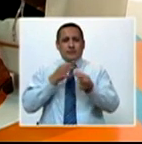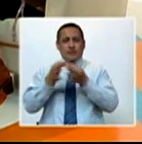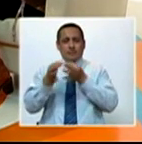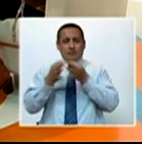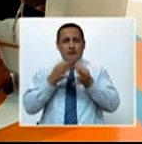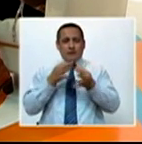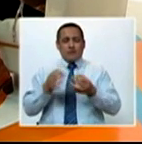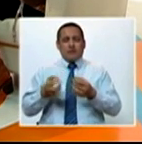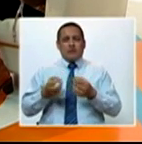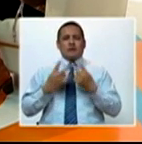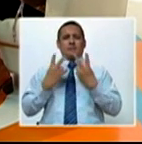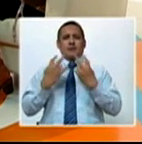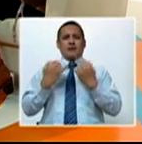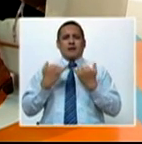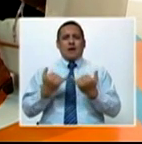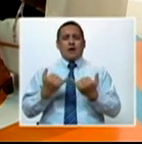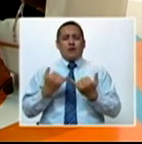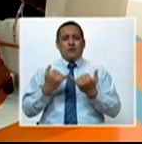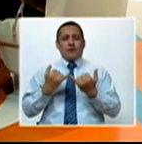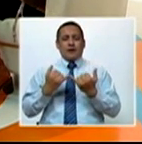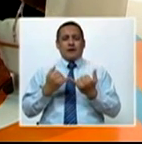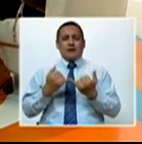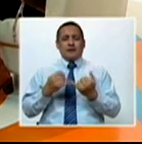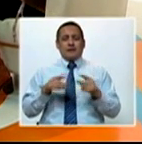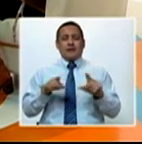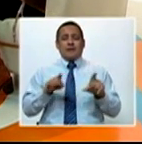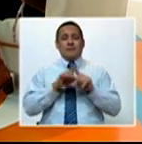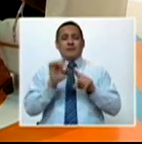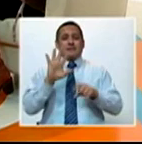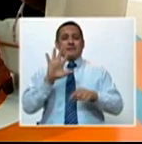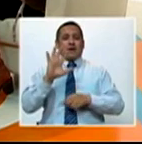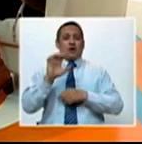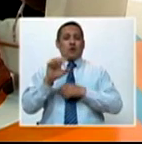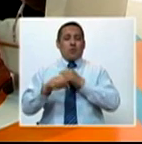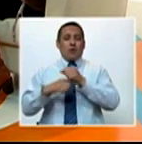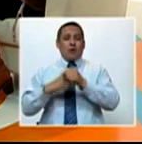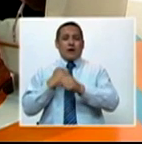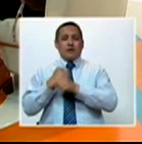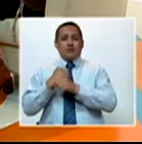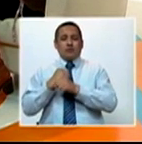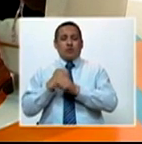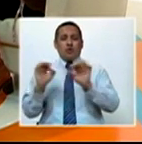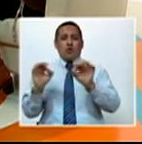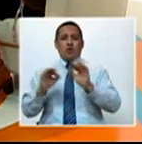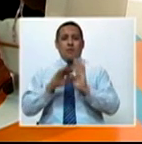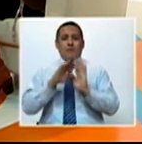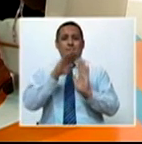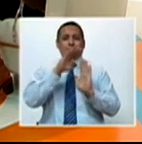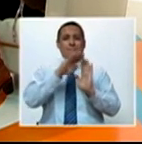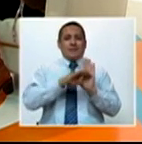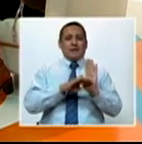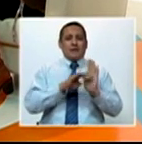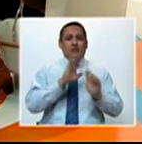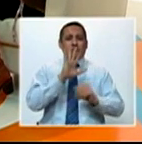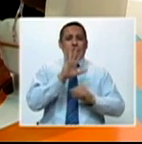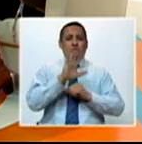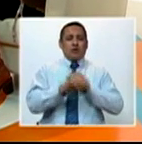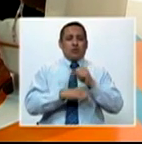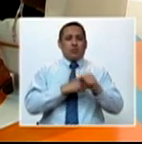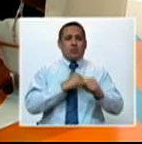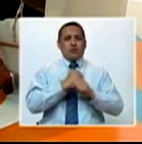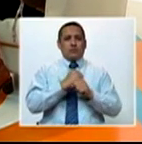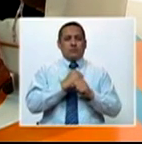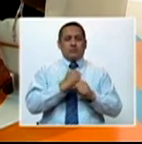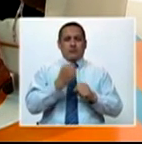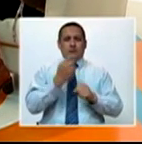al inicio, ir a lo mejor por 5 años o reducir estos